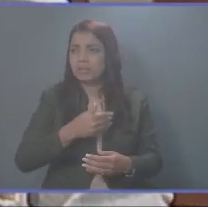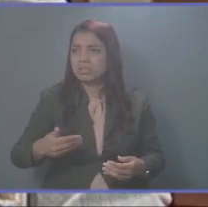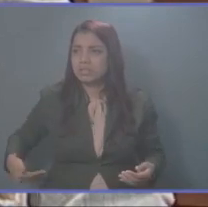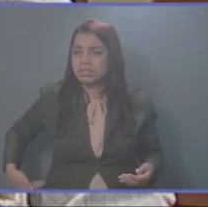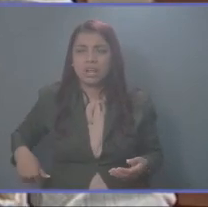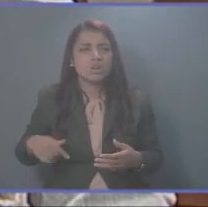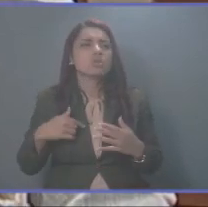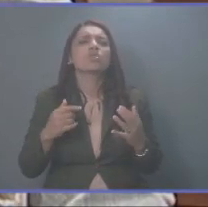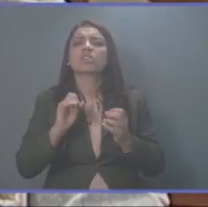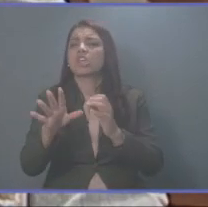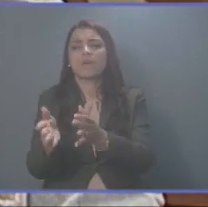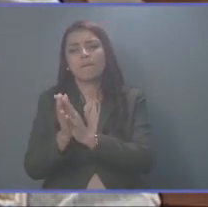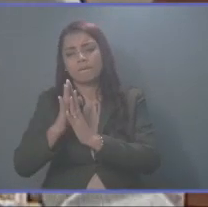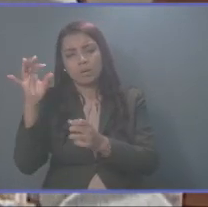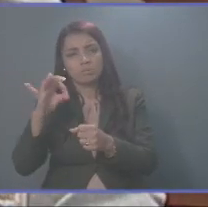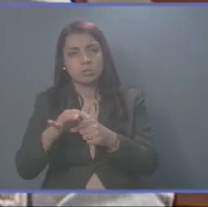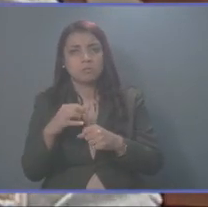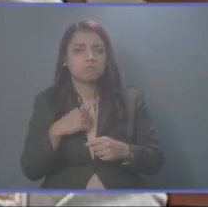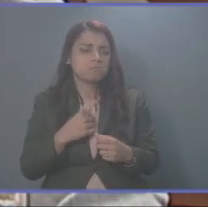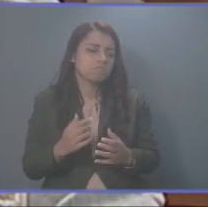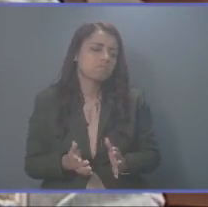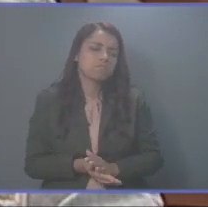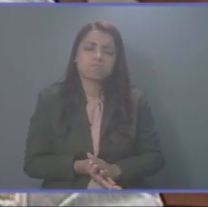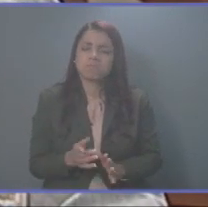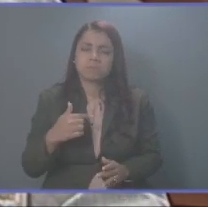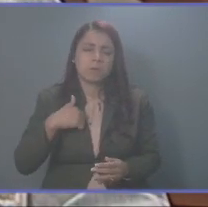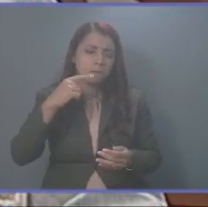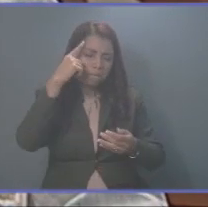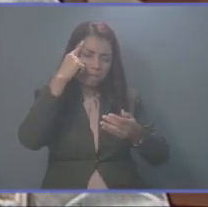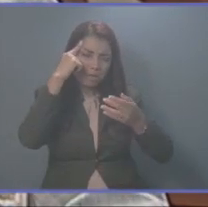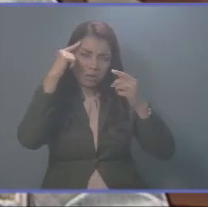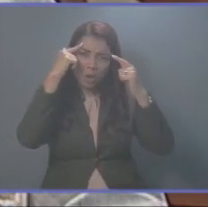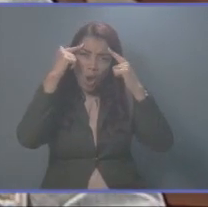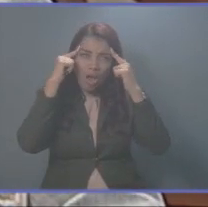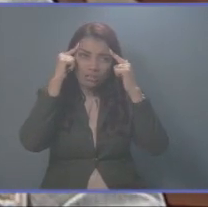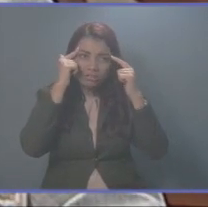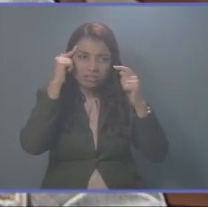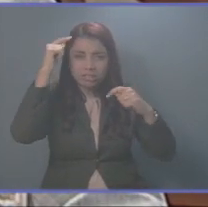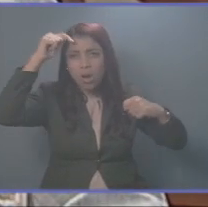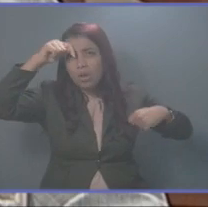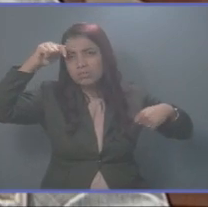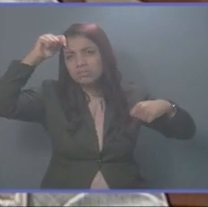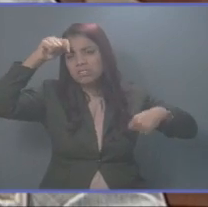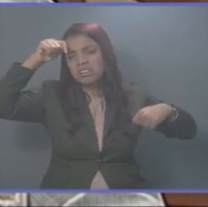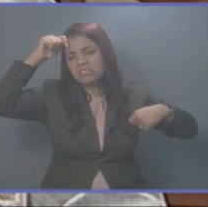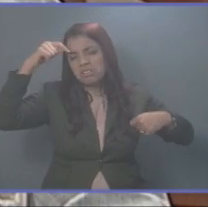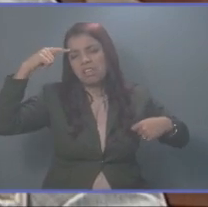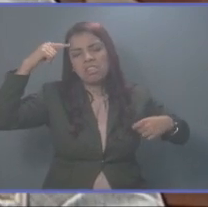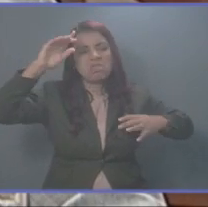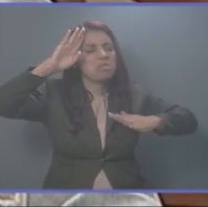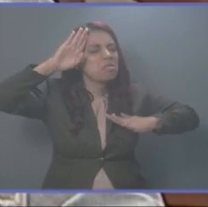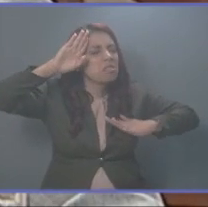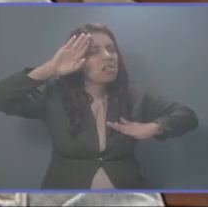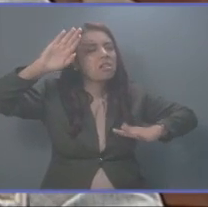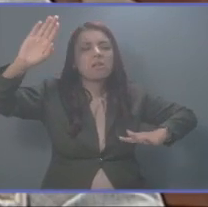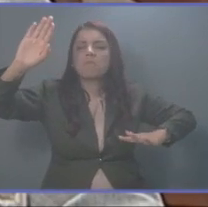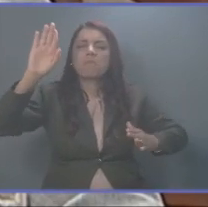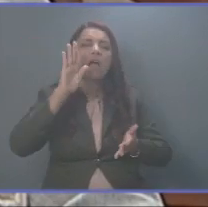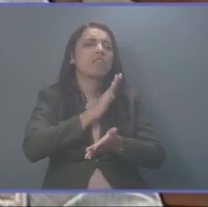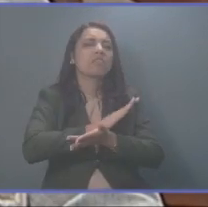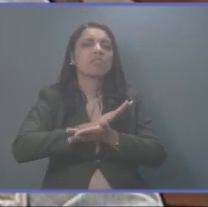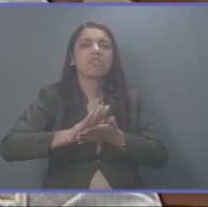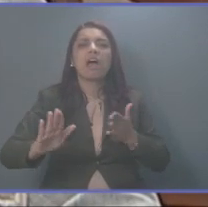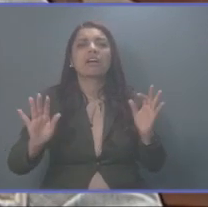voto. Yo sigo con mi conciencia tranquila, estimados colegas. Y estoy muy